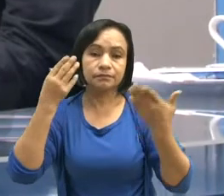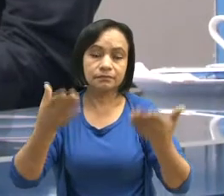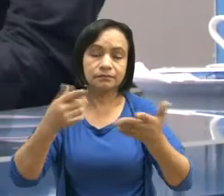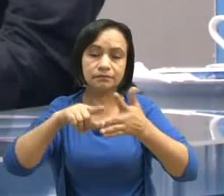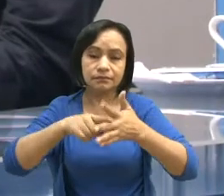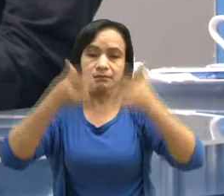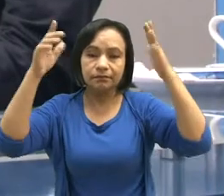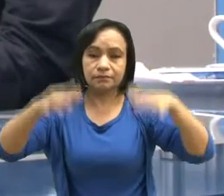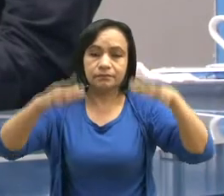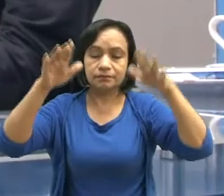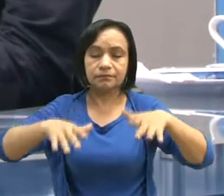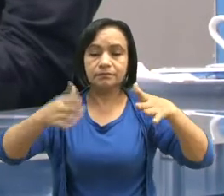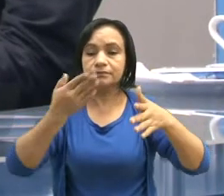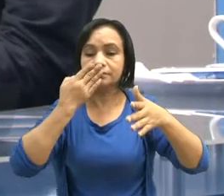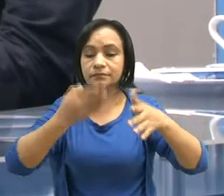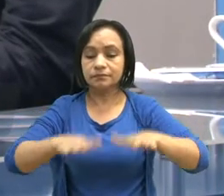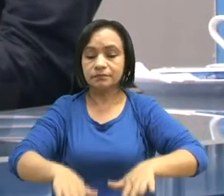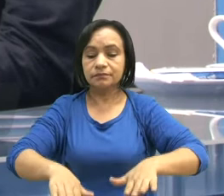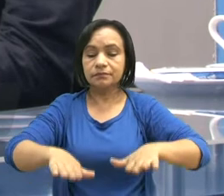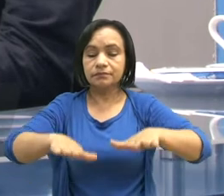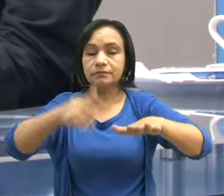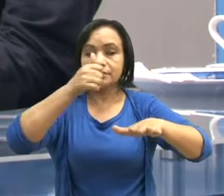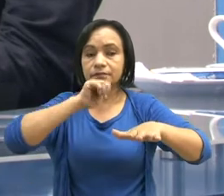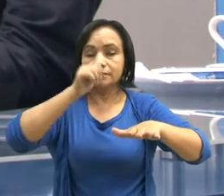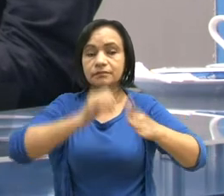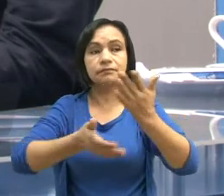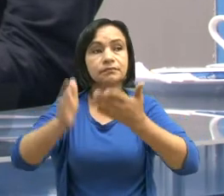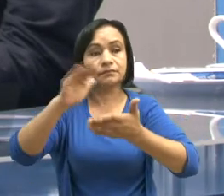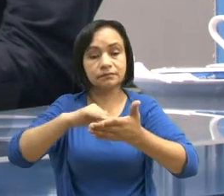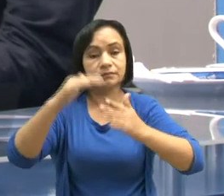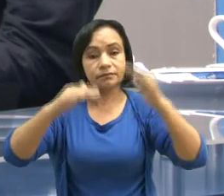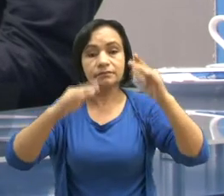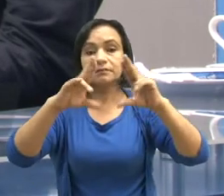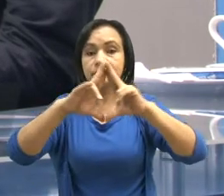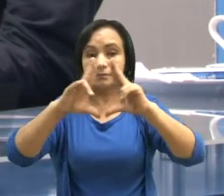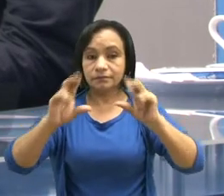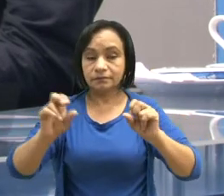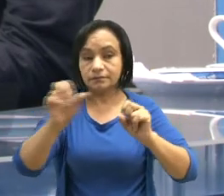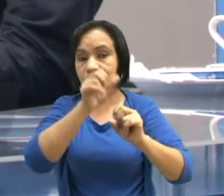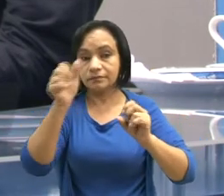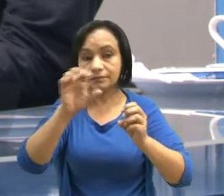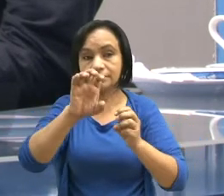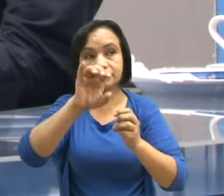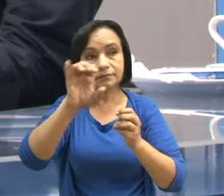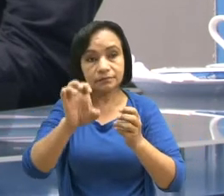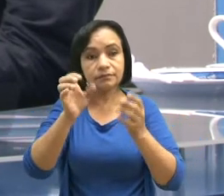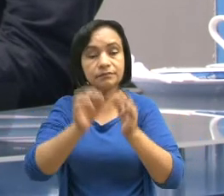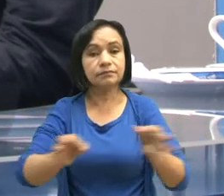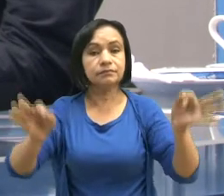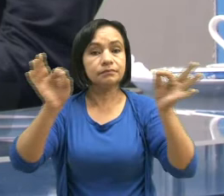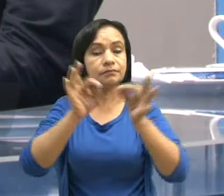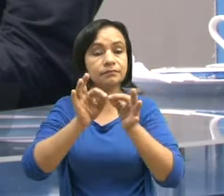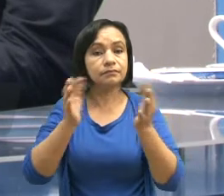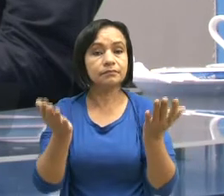a estabilizarse otra vez las fuentes de agua a nivel nacional. Otro eje fundamental o línea de acción